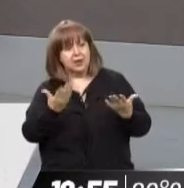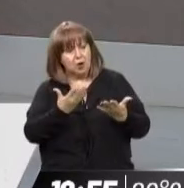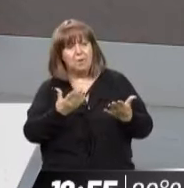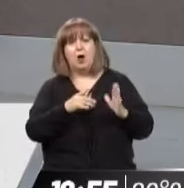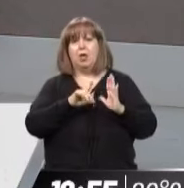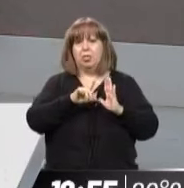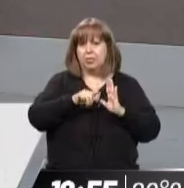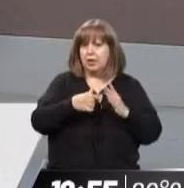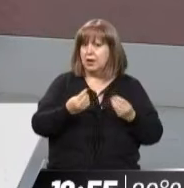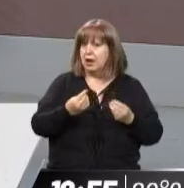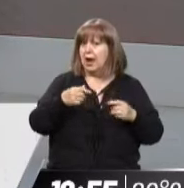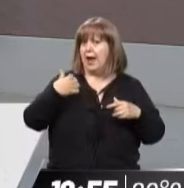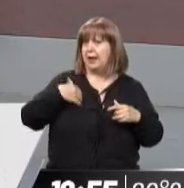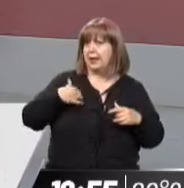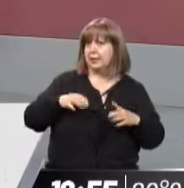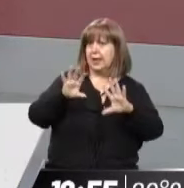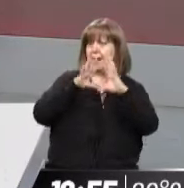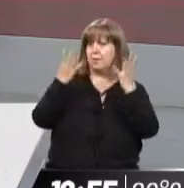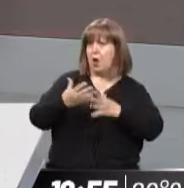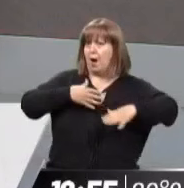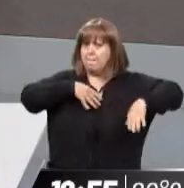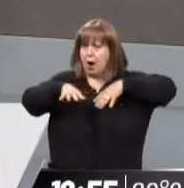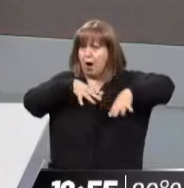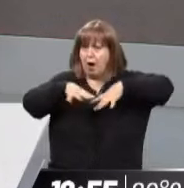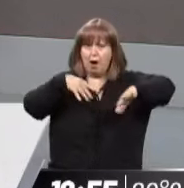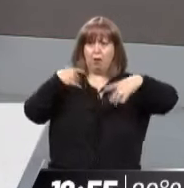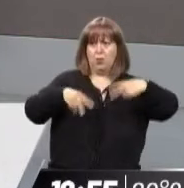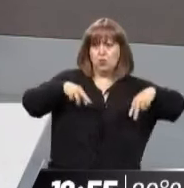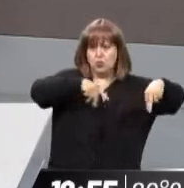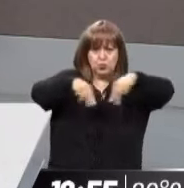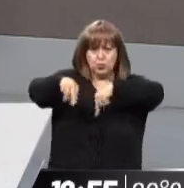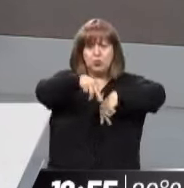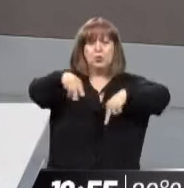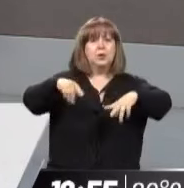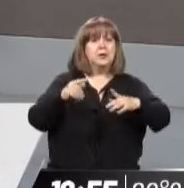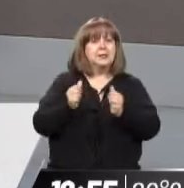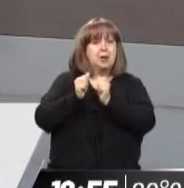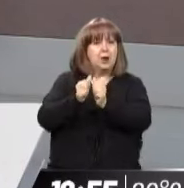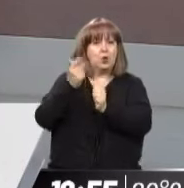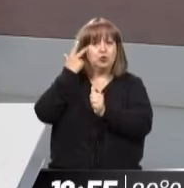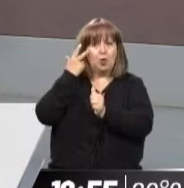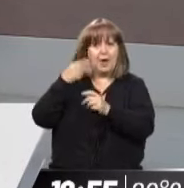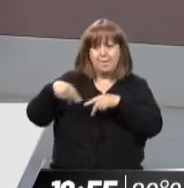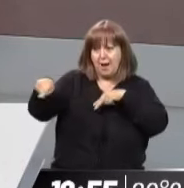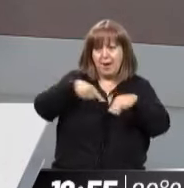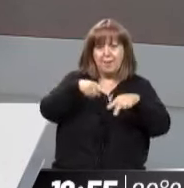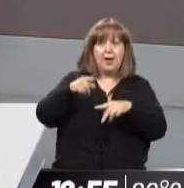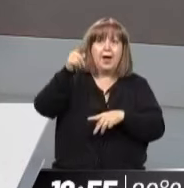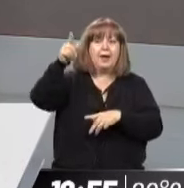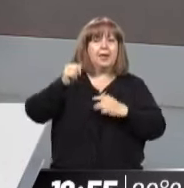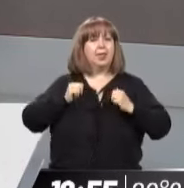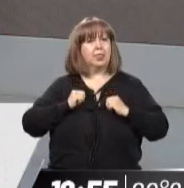No es el mismo Rodrigo De Paul de la selección argentina, ese motorcito que está siempre ayudando, acompañando a Messi, distribuyendo el balón para todos los